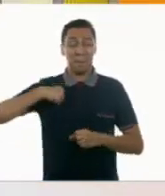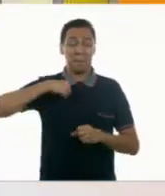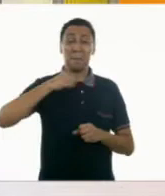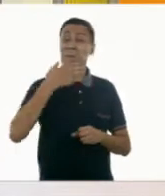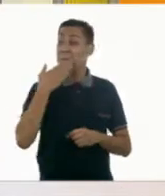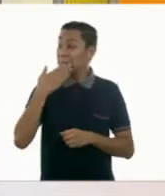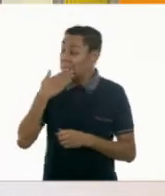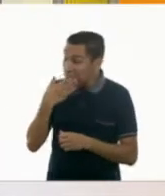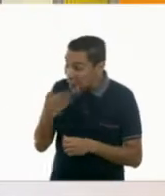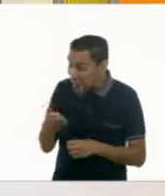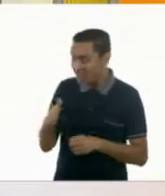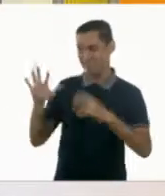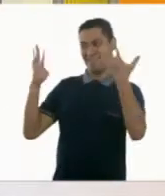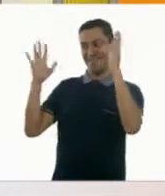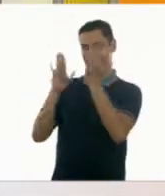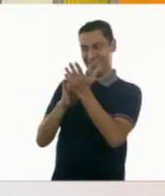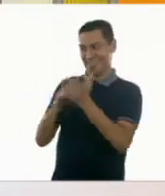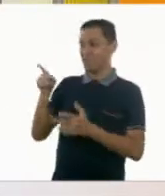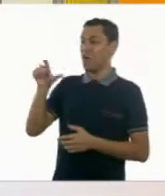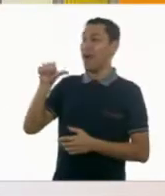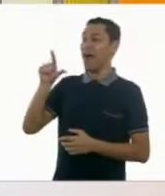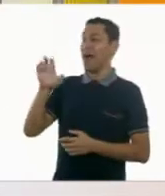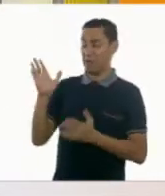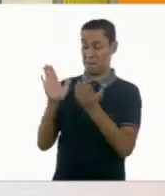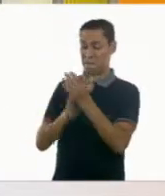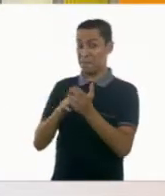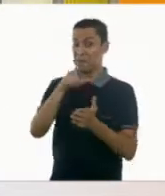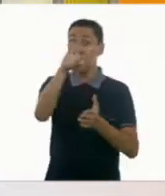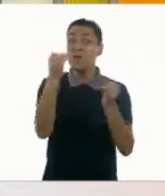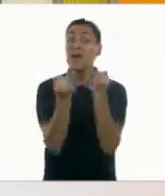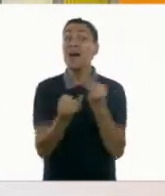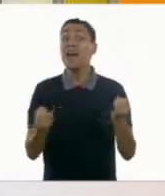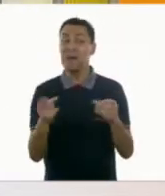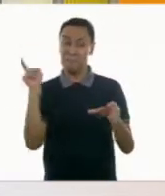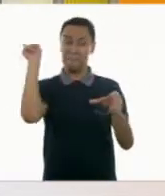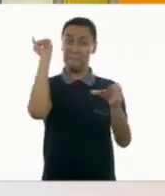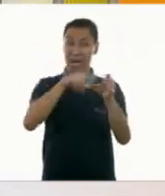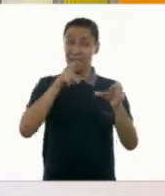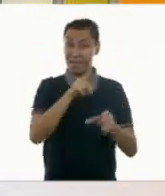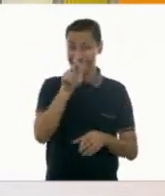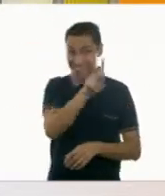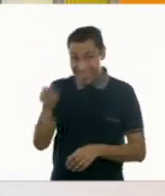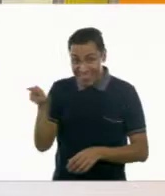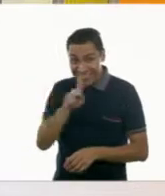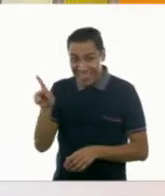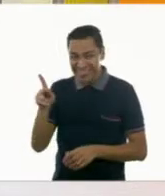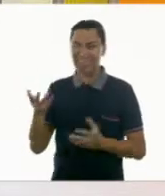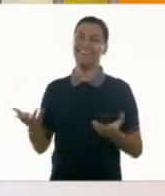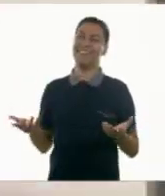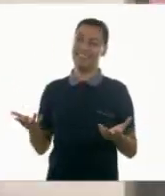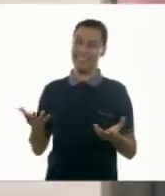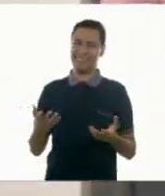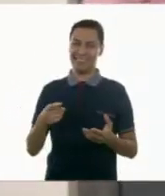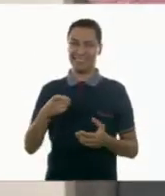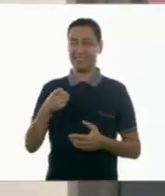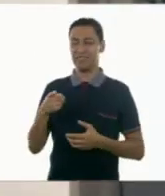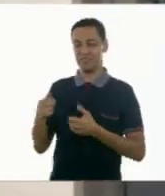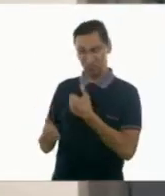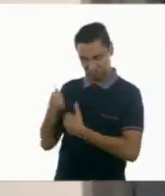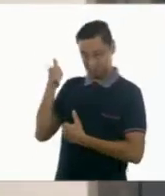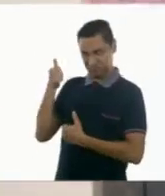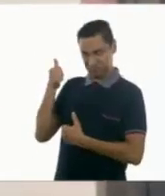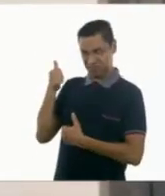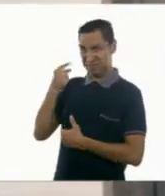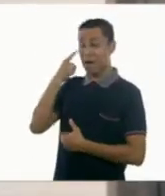Bien, muy bien, Ale. Aplausos para Ale. ¿Cómo les quedó en casa? ¿Les salió súper bien? Igual que Ale. Bien, ahora te reto.